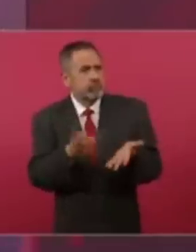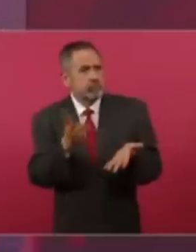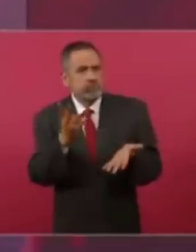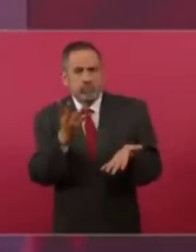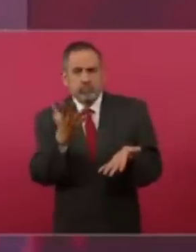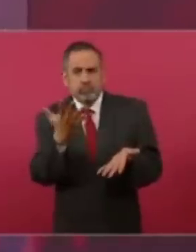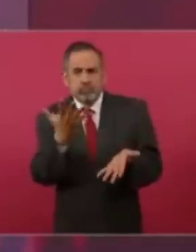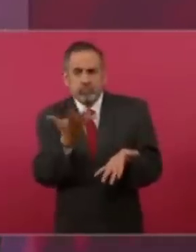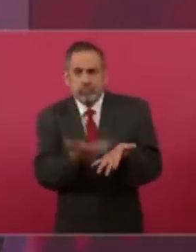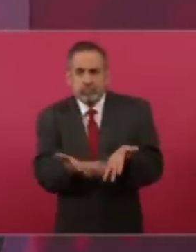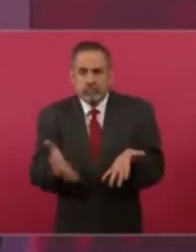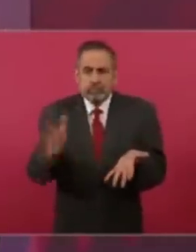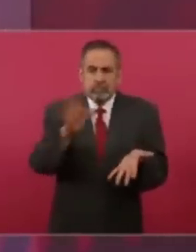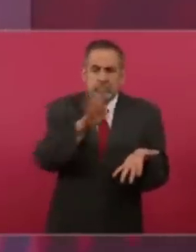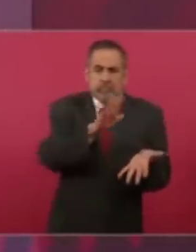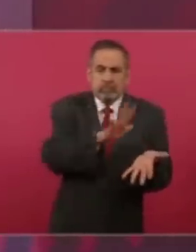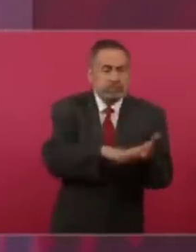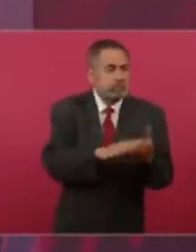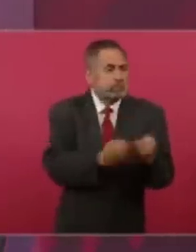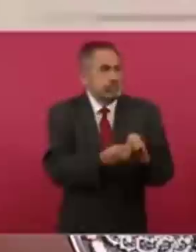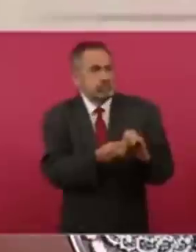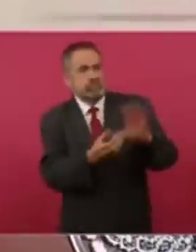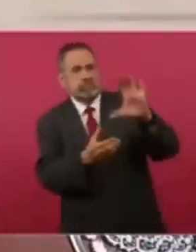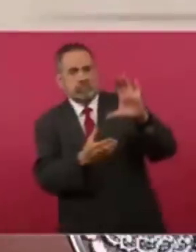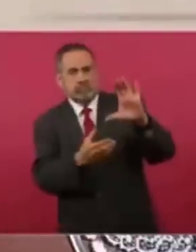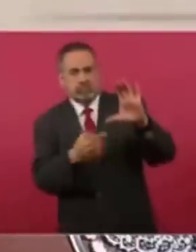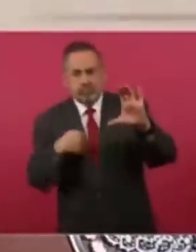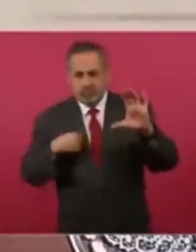4 o 5 veces más que lo que yo gano.